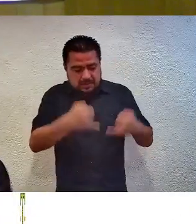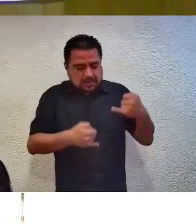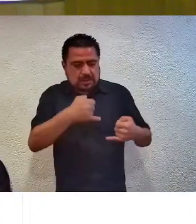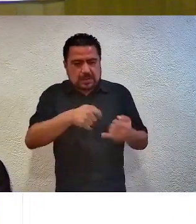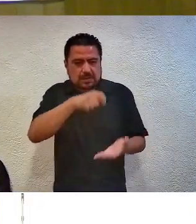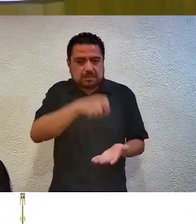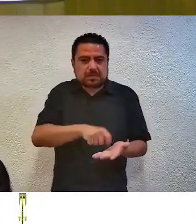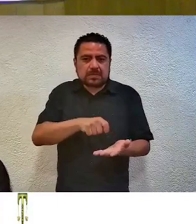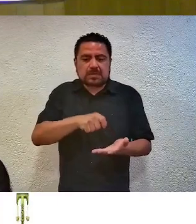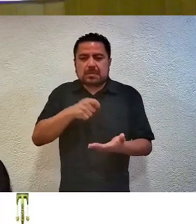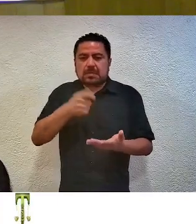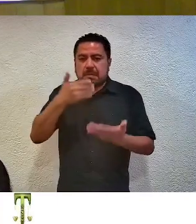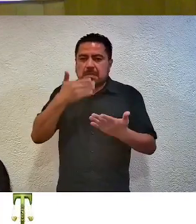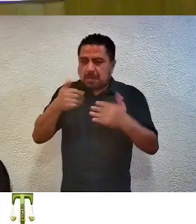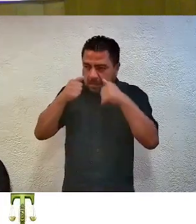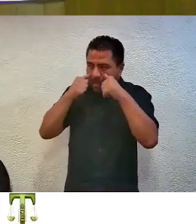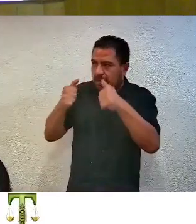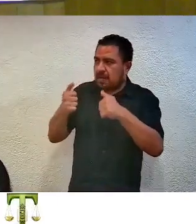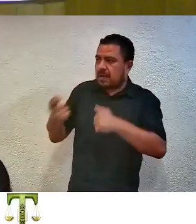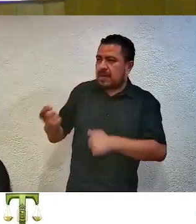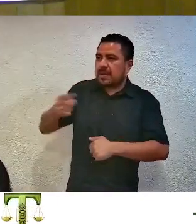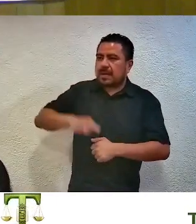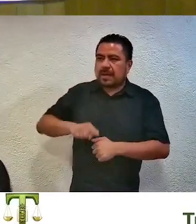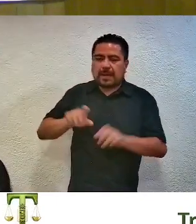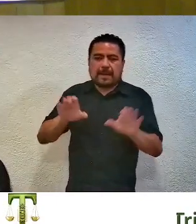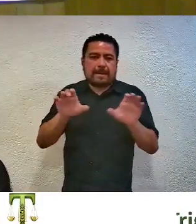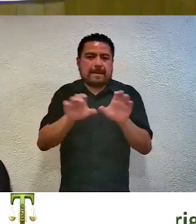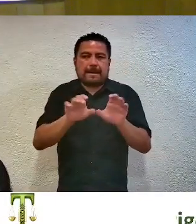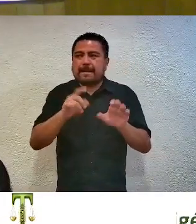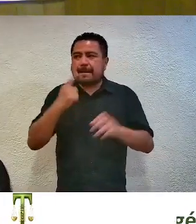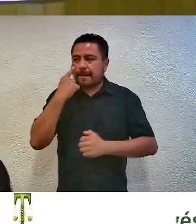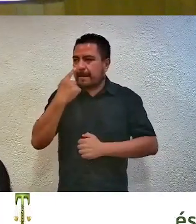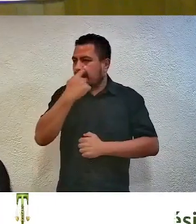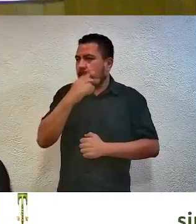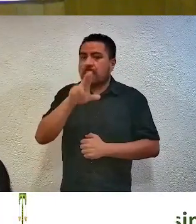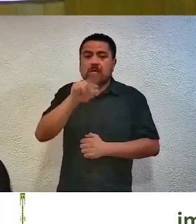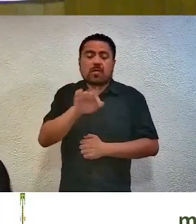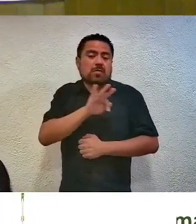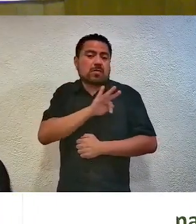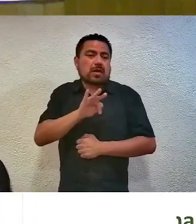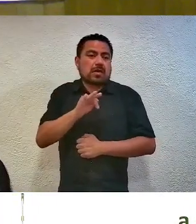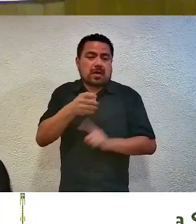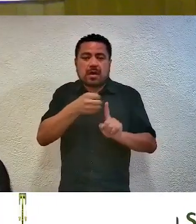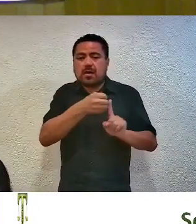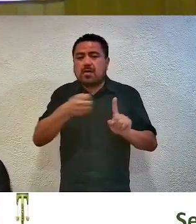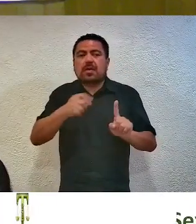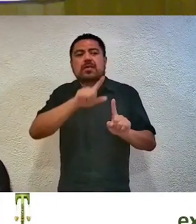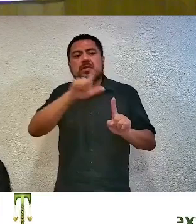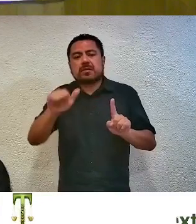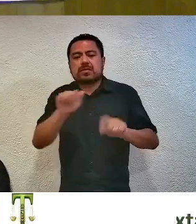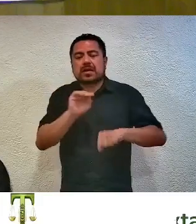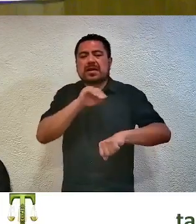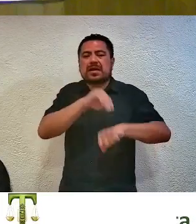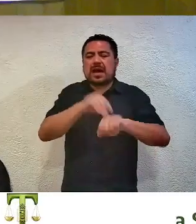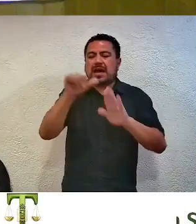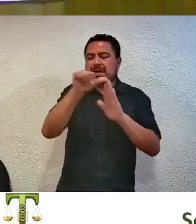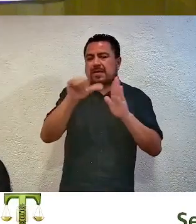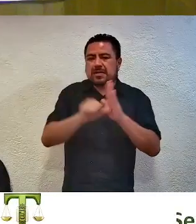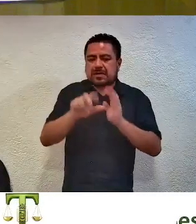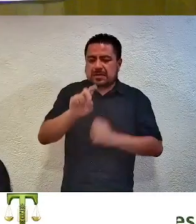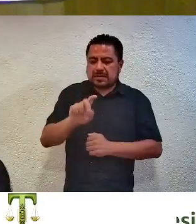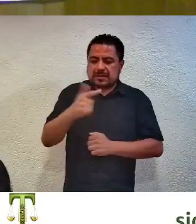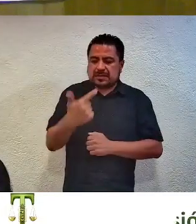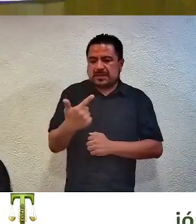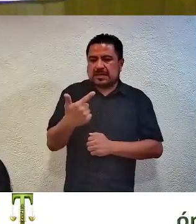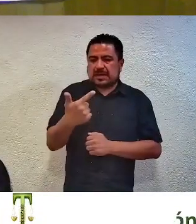cumplimiento dado, remitiendo las constancias que lo acreditan, apercibida que de no cumplir en la forma ordenada, se procederá en términos de los artículos